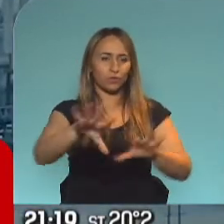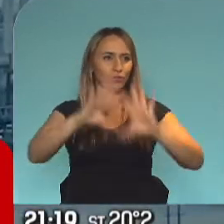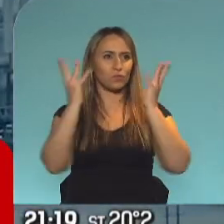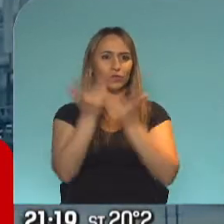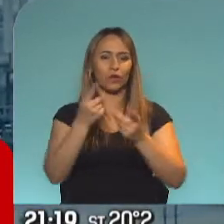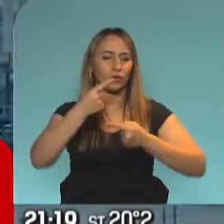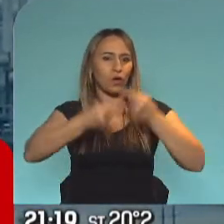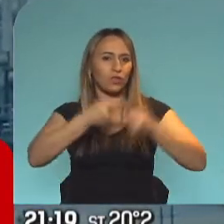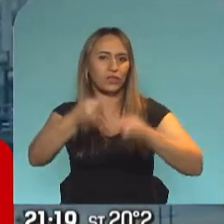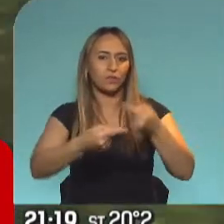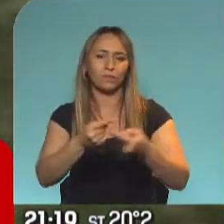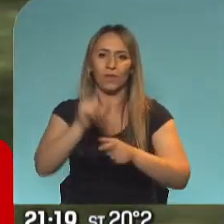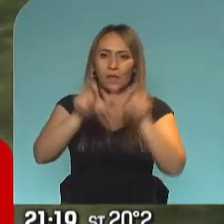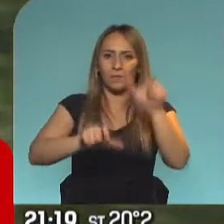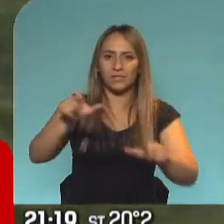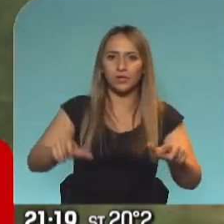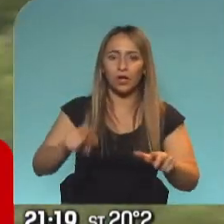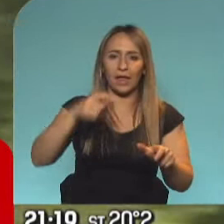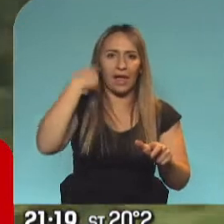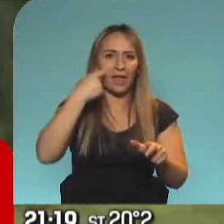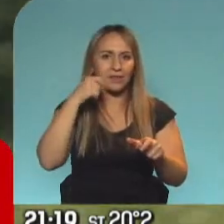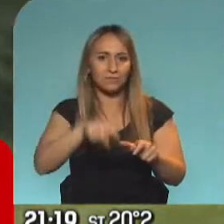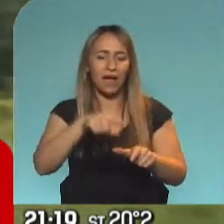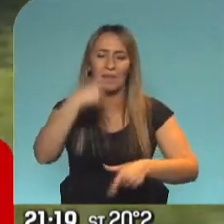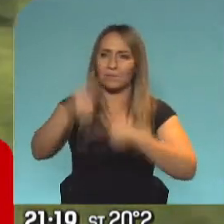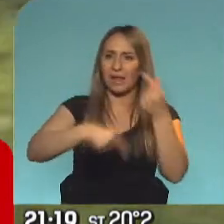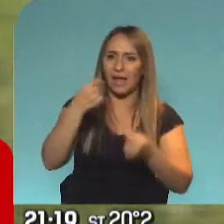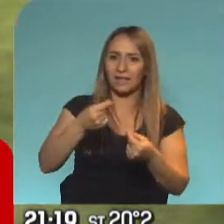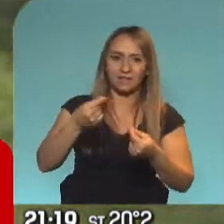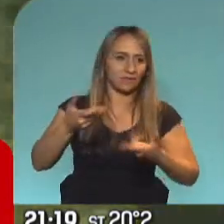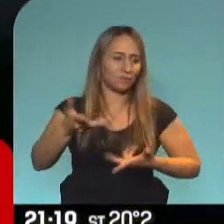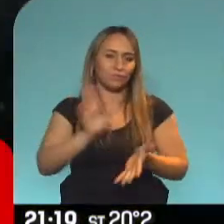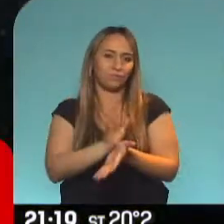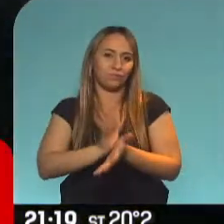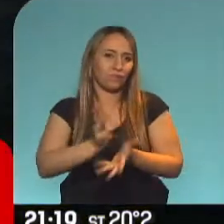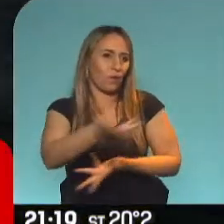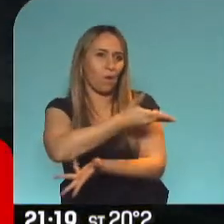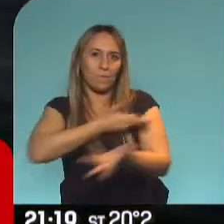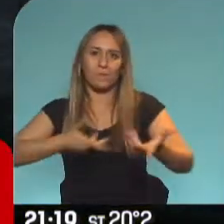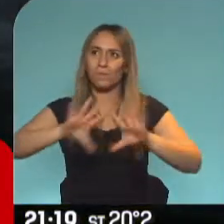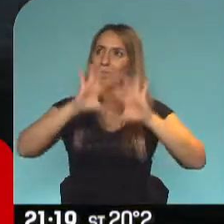continuidad de los humanos y de las especies que coexisten con nosotros en este momento.